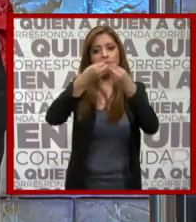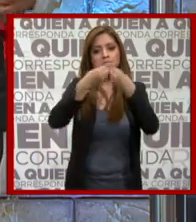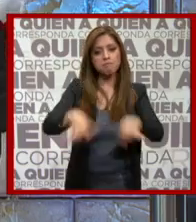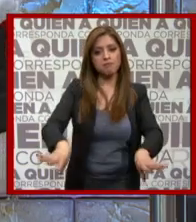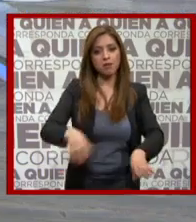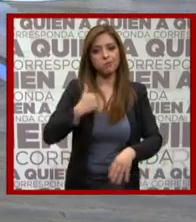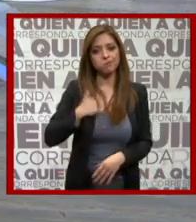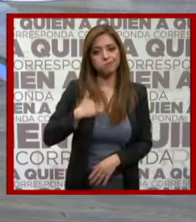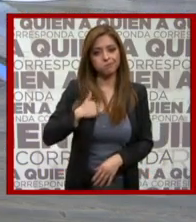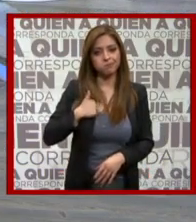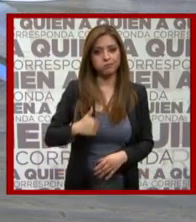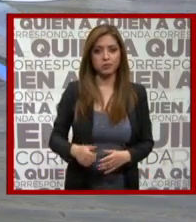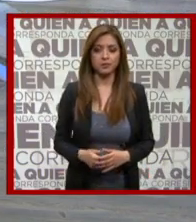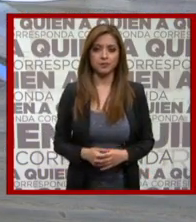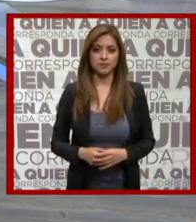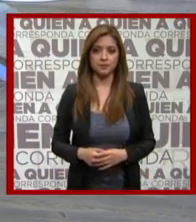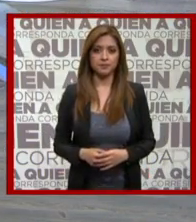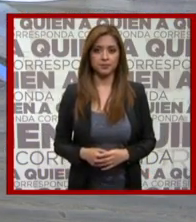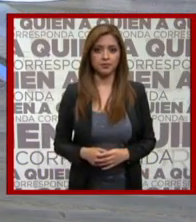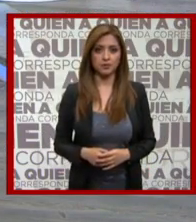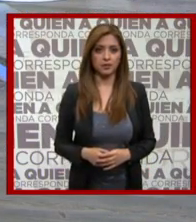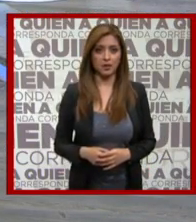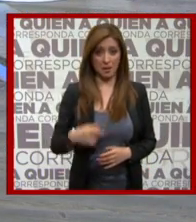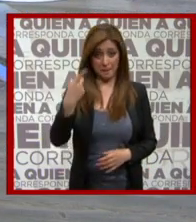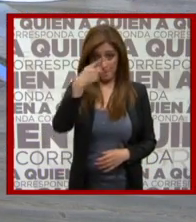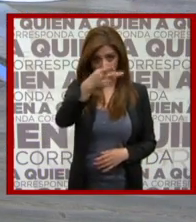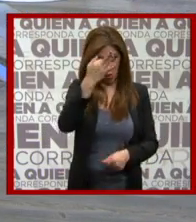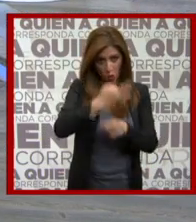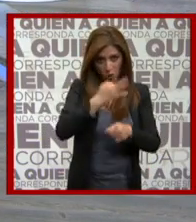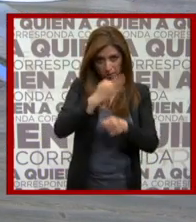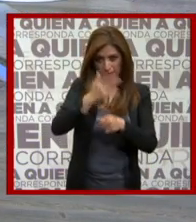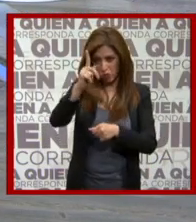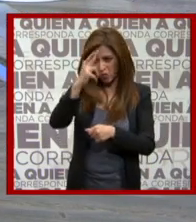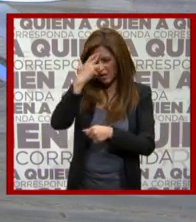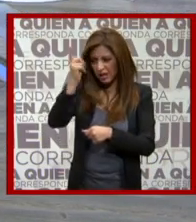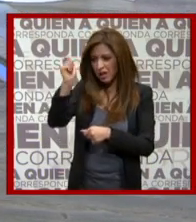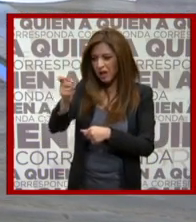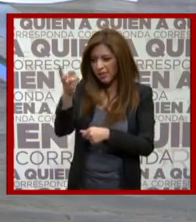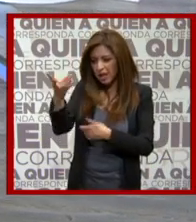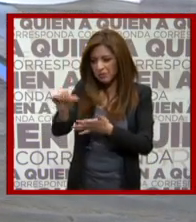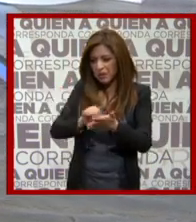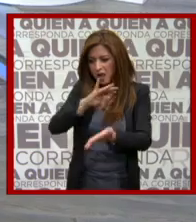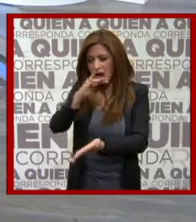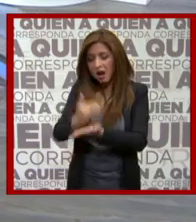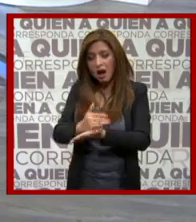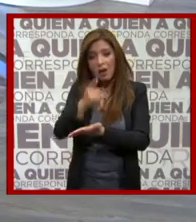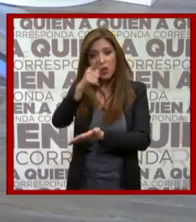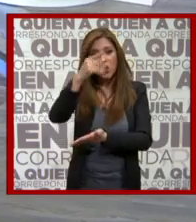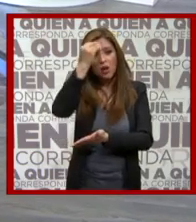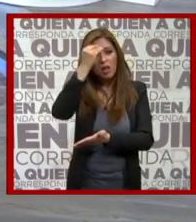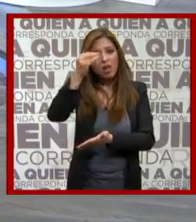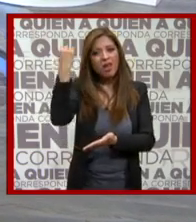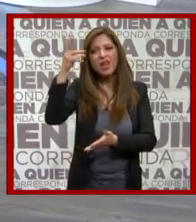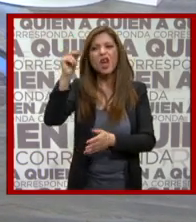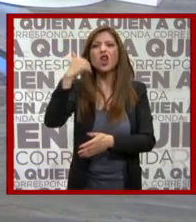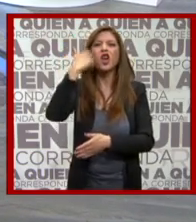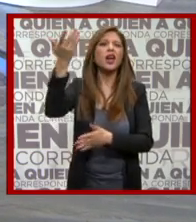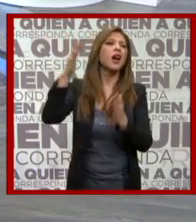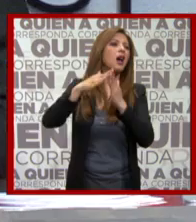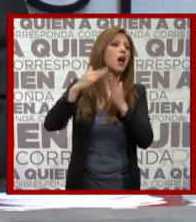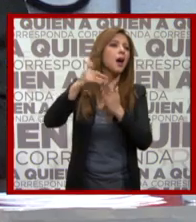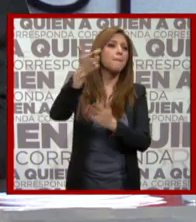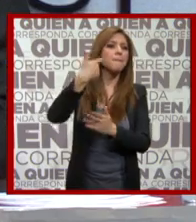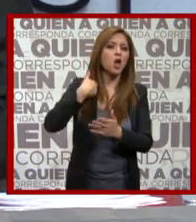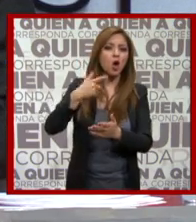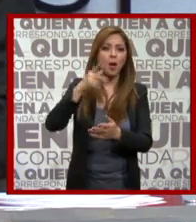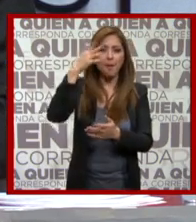ejemplo de 3 meses se me hace como que tiene que ser uno bien bestia para hacer bastante, eso. Bastante, ¿no? Imagínate. Me no faltan 3 meses para pagar. Ya no la quiero, quédense con mi dinero.